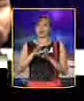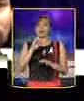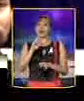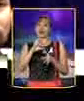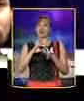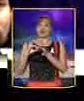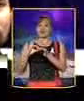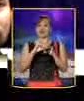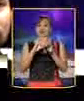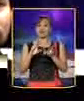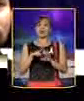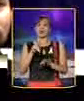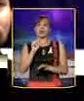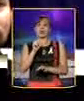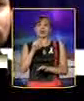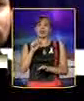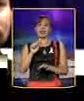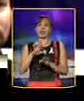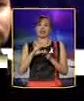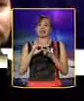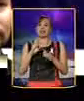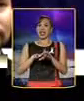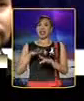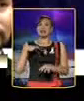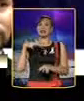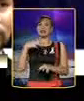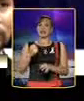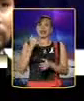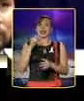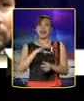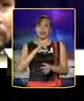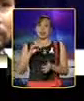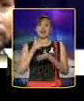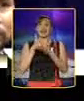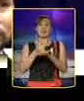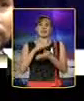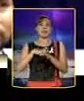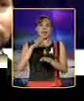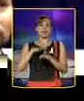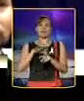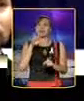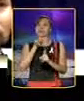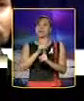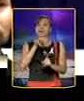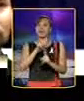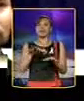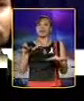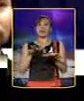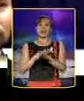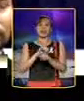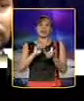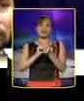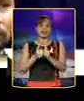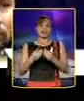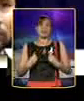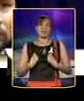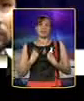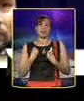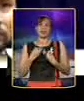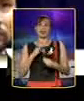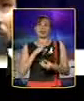POETA consolidada que está logrando de verdad ayudar a cambiar vidas,